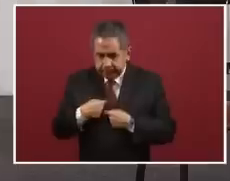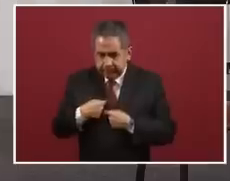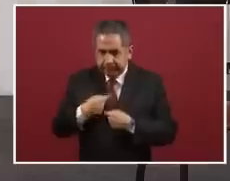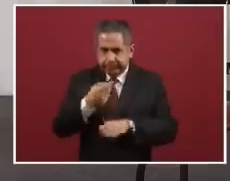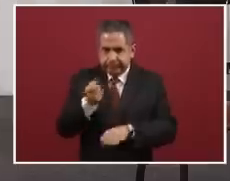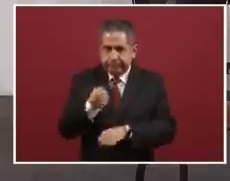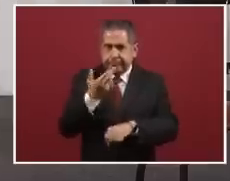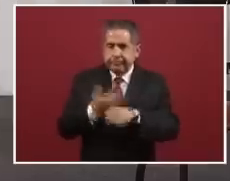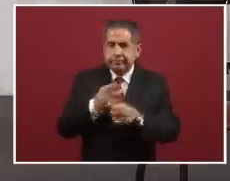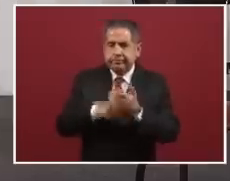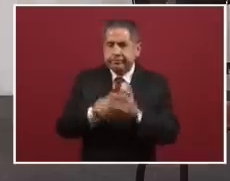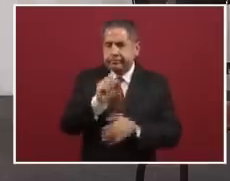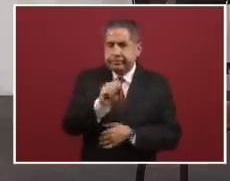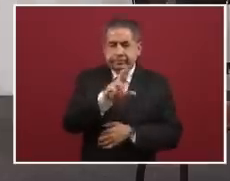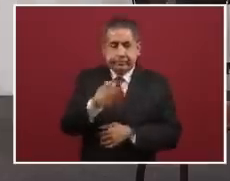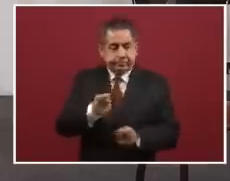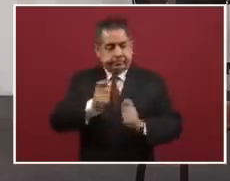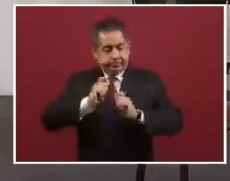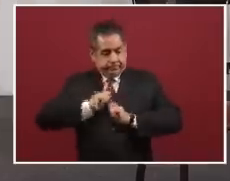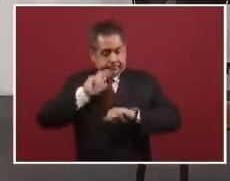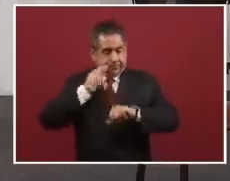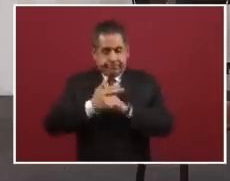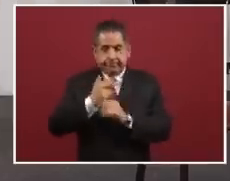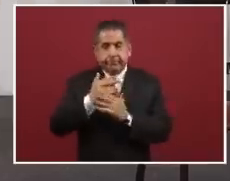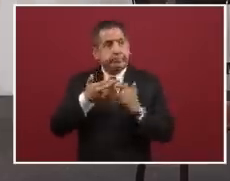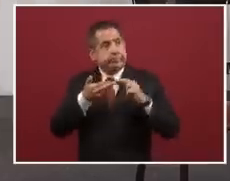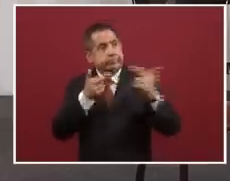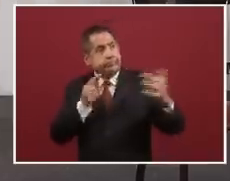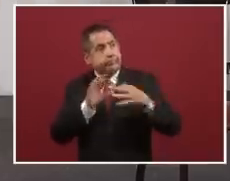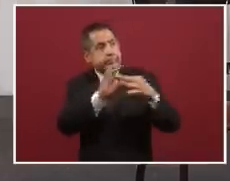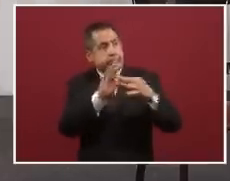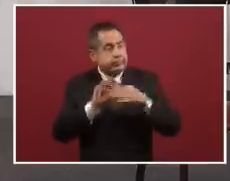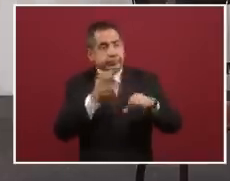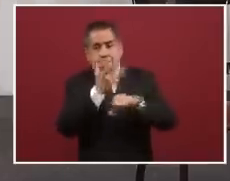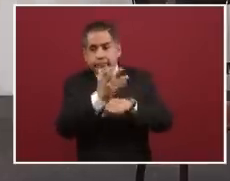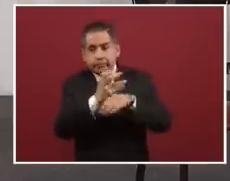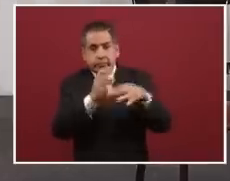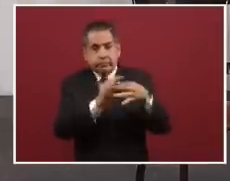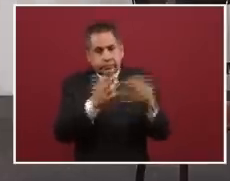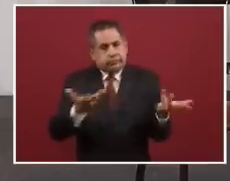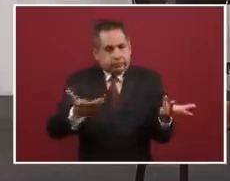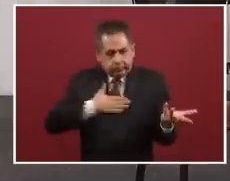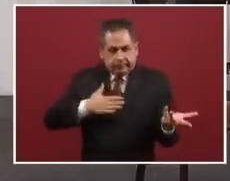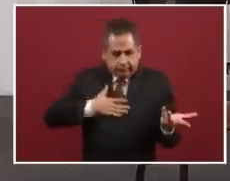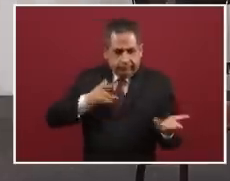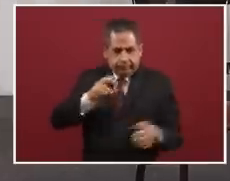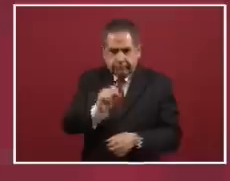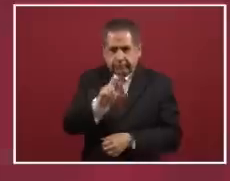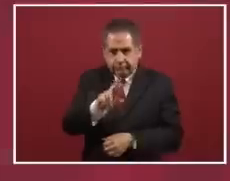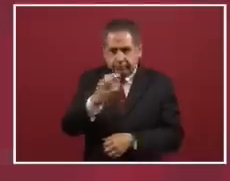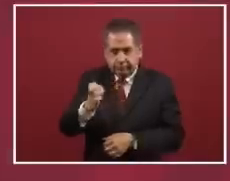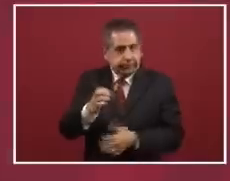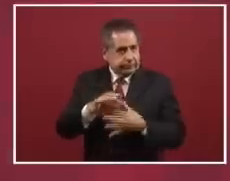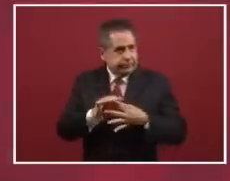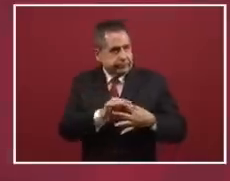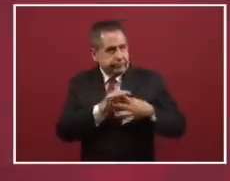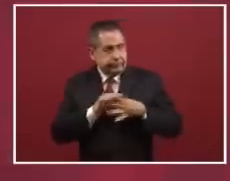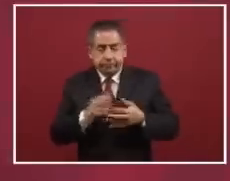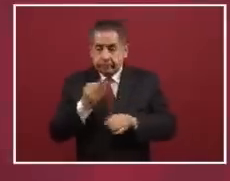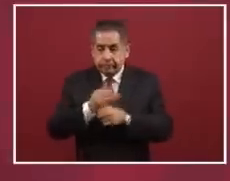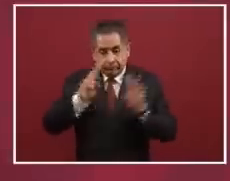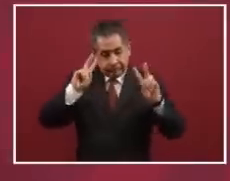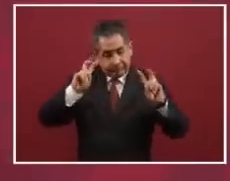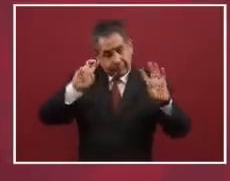Secretaría de Relaciones Exteriores la relación con Estados Unidos, cosa que es la atribución de la Secretaría. Y el tema hoy por hoy